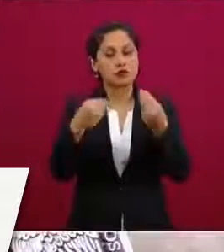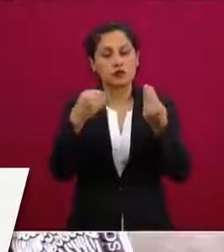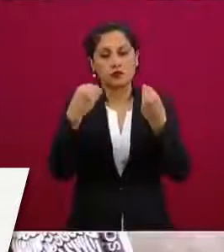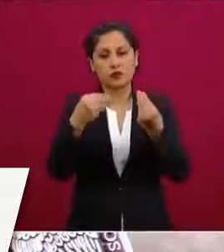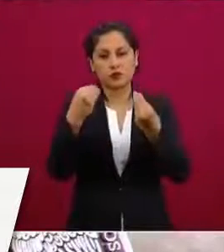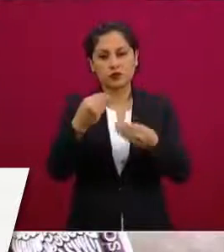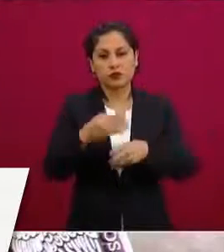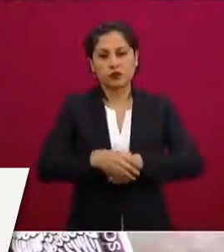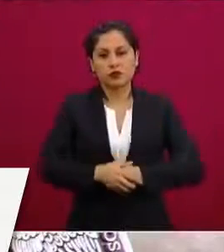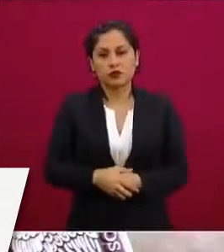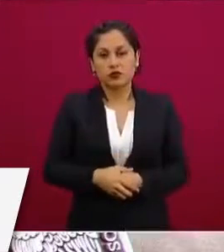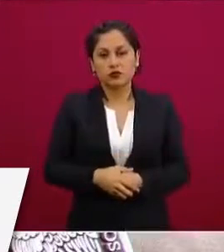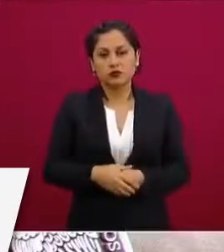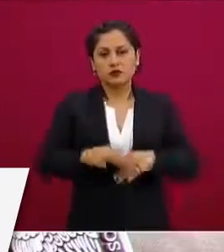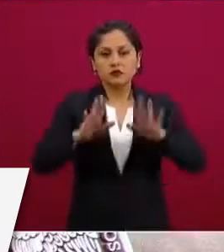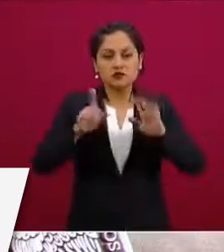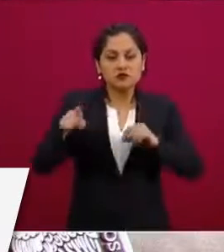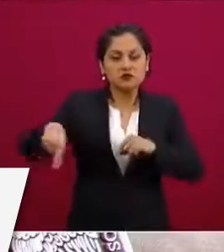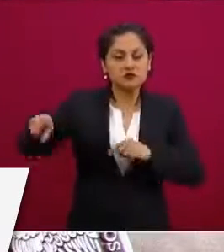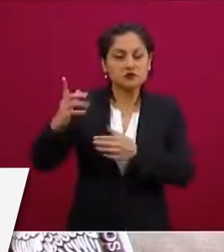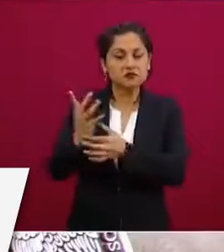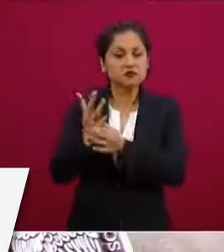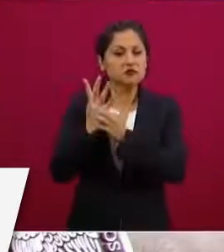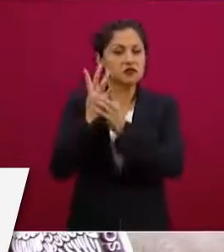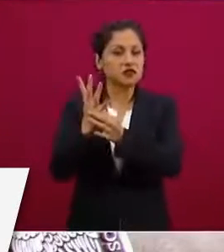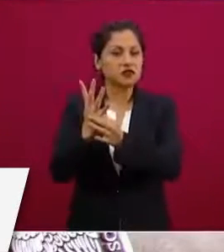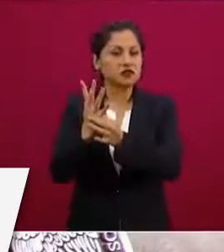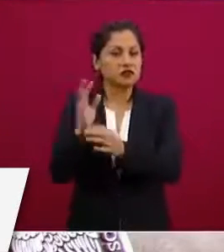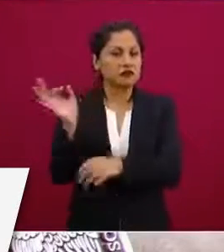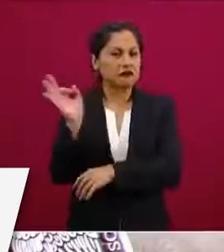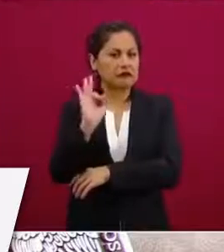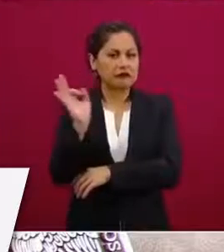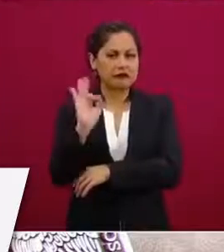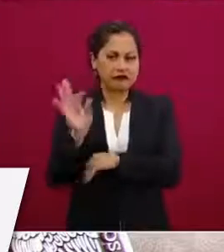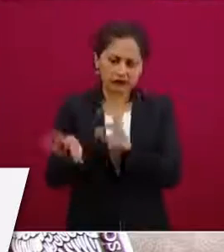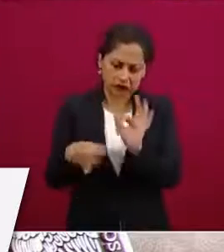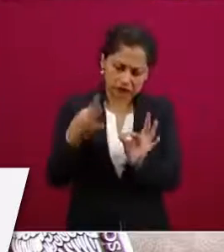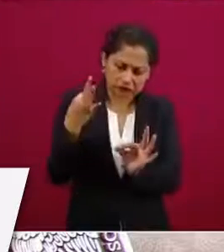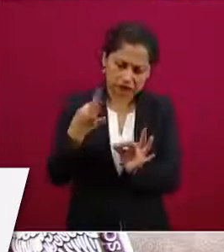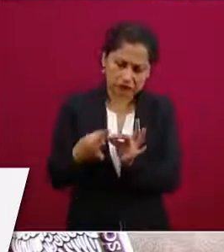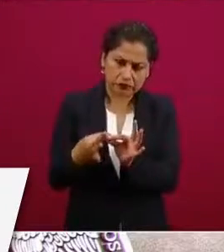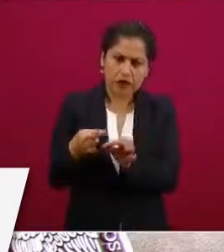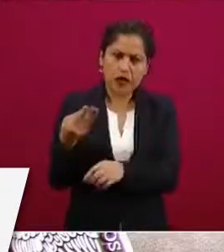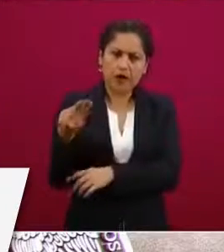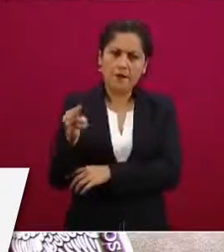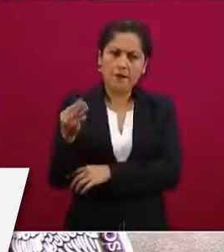Se piensa que lo van a tener en la segunda semana de mayo,